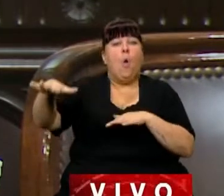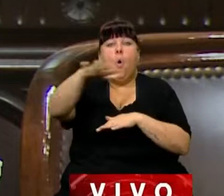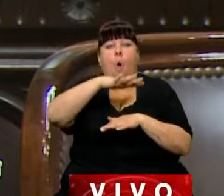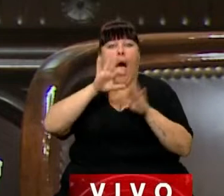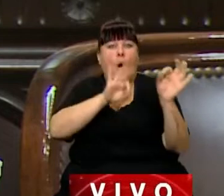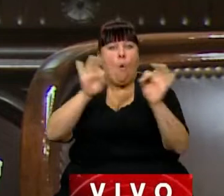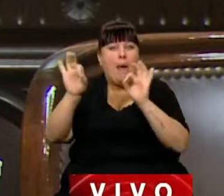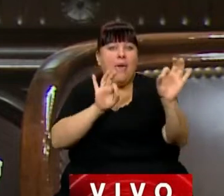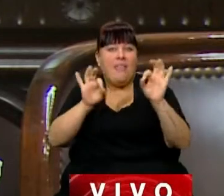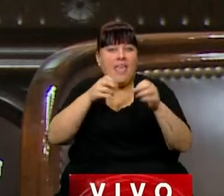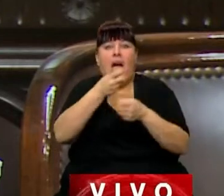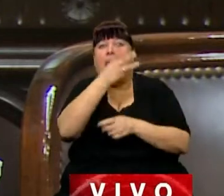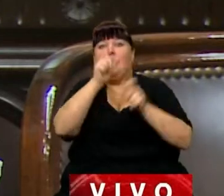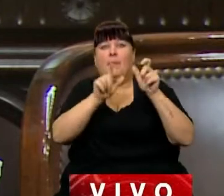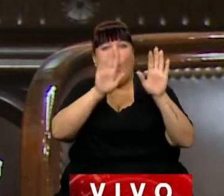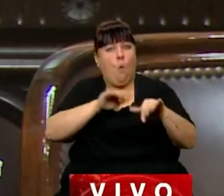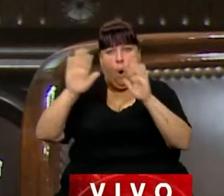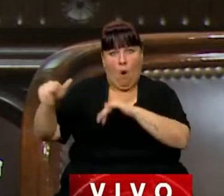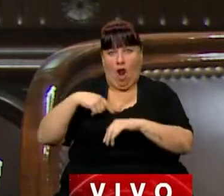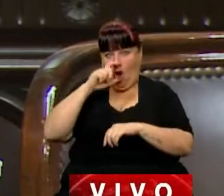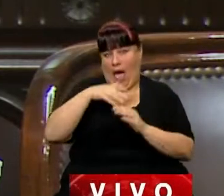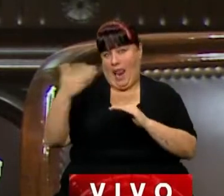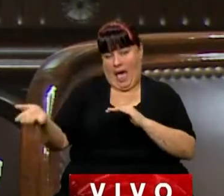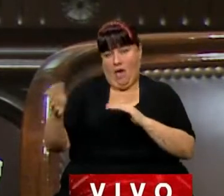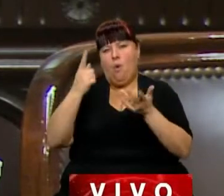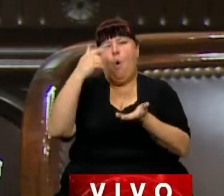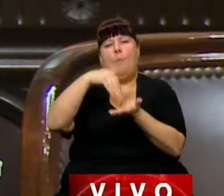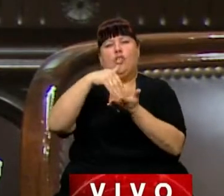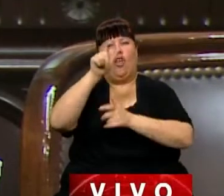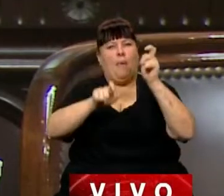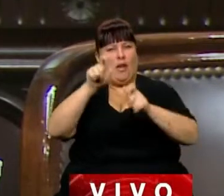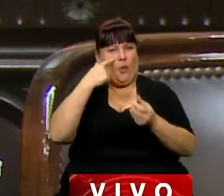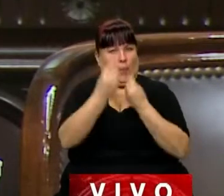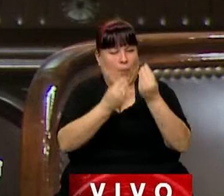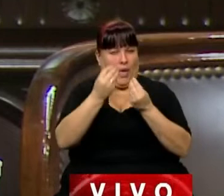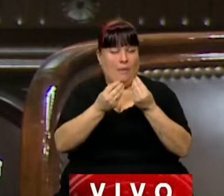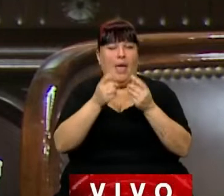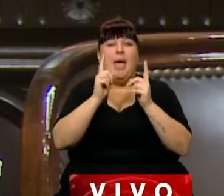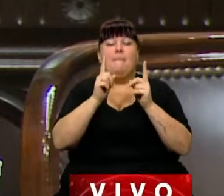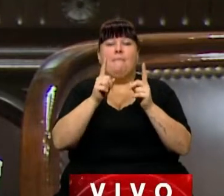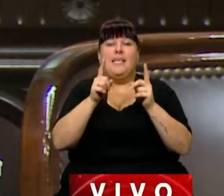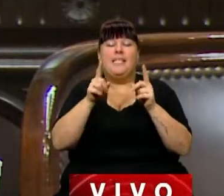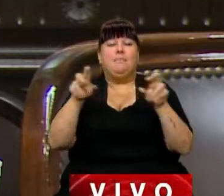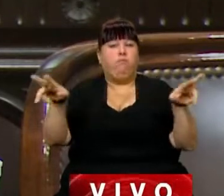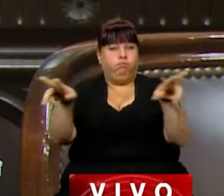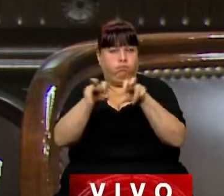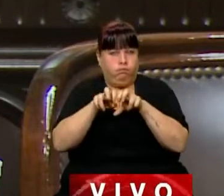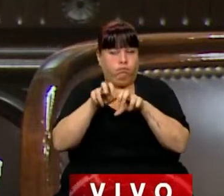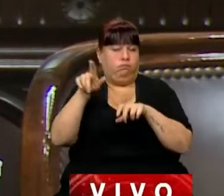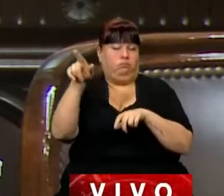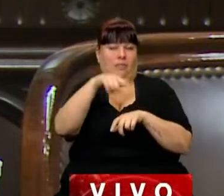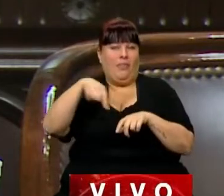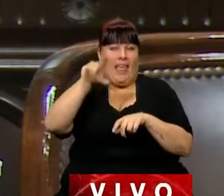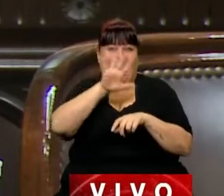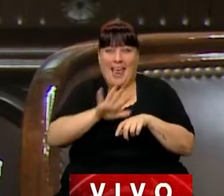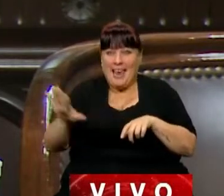nuestra provincia y la misma población de nuestra provincia, alrededor de 1 millón de habitantes, y el mismo producto bruto geográfico de